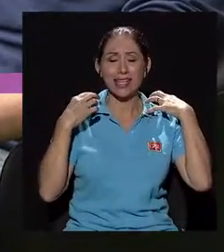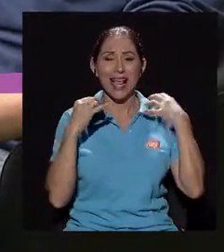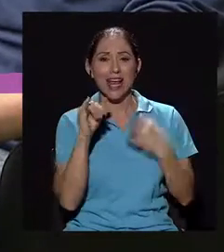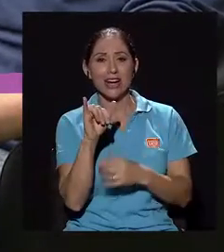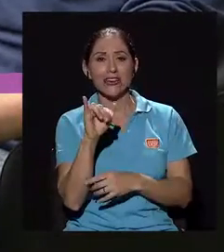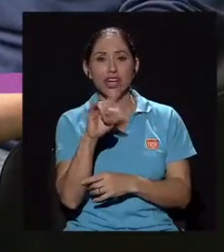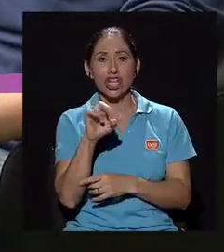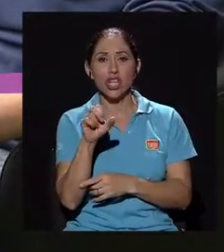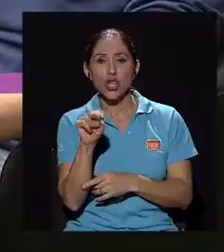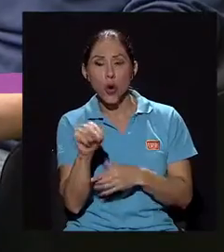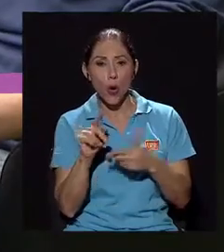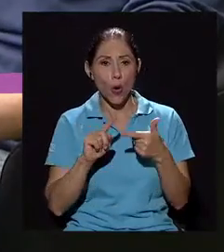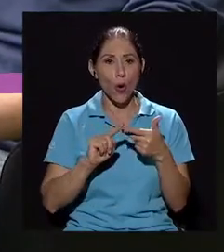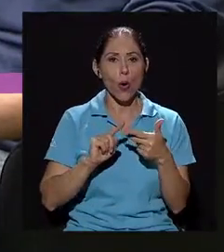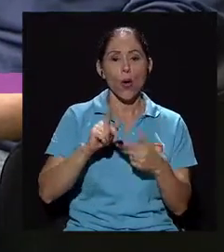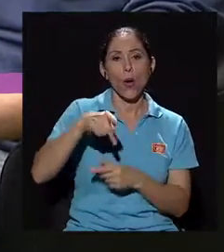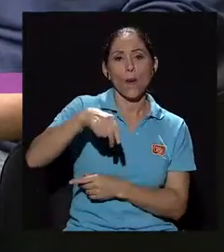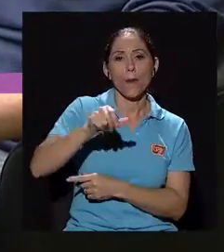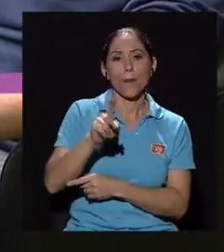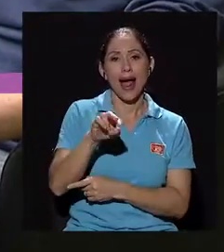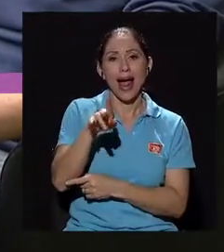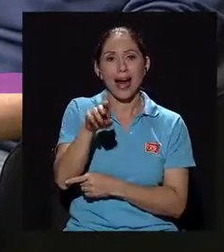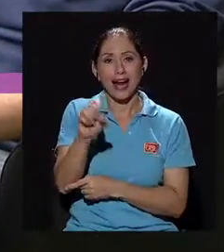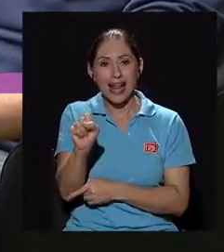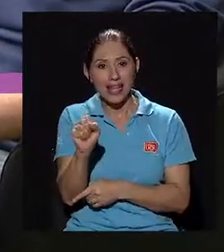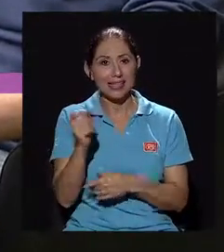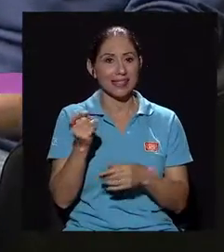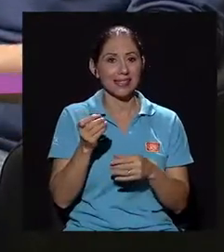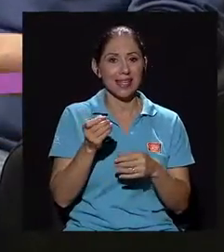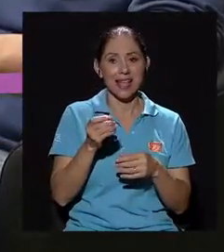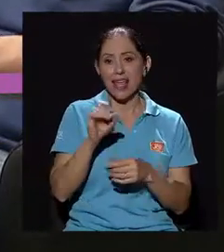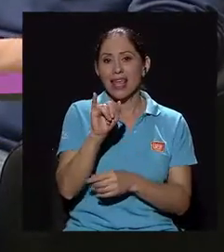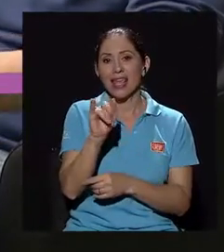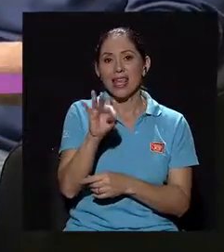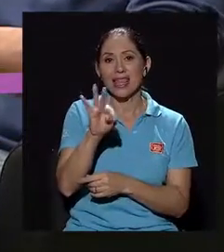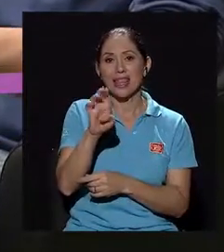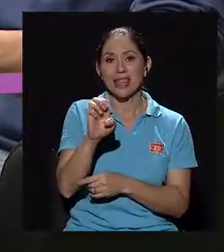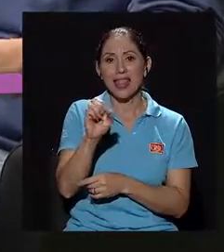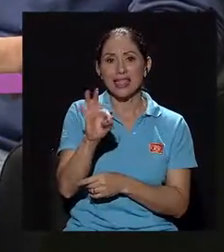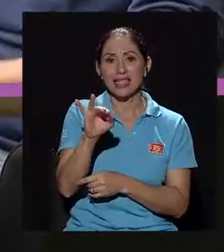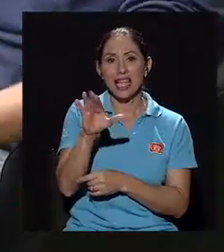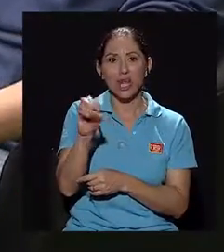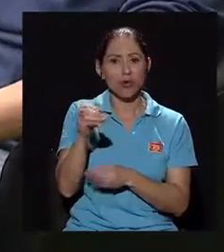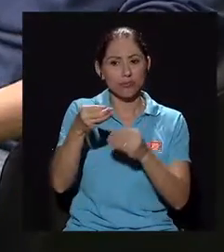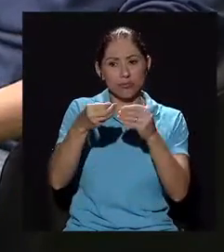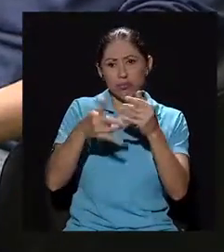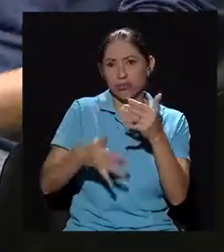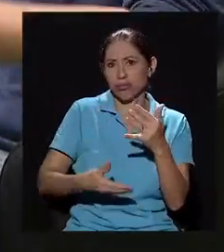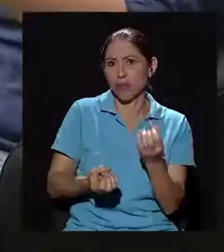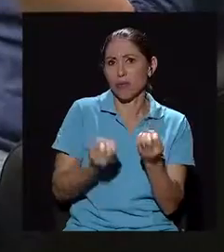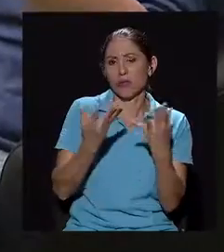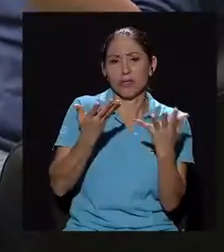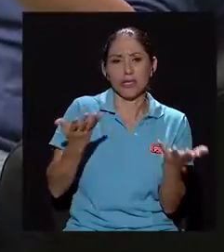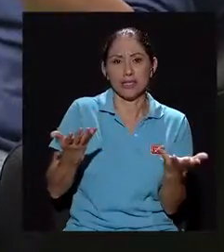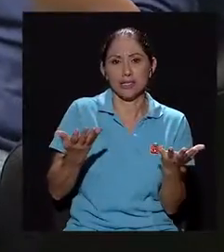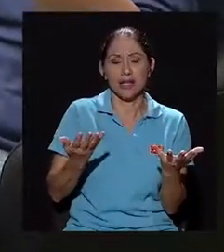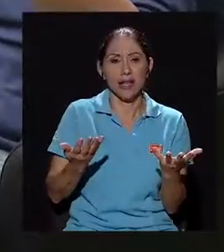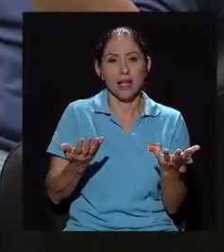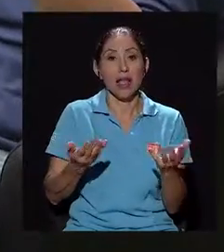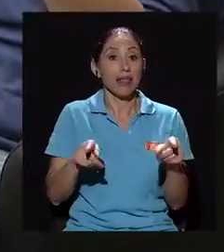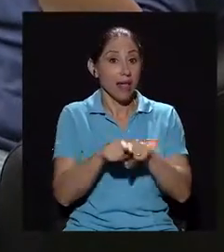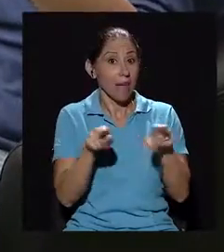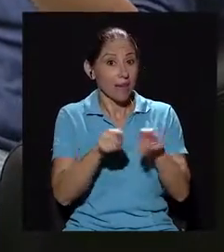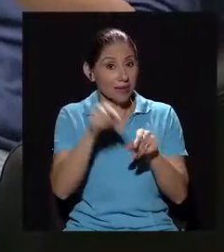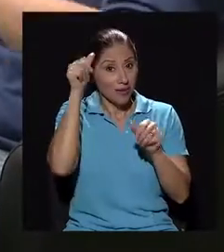el páncreas, el intestino. O sea, hay una amplia variedad, por eso te decía, mucha gente podría verse, ah, bueno, no olvidemos,